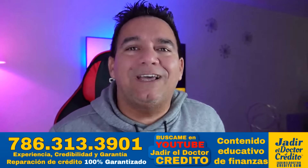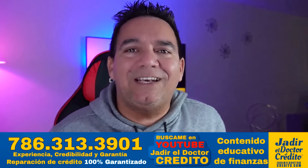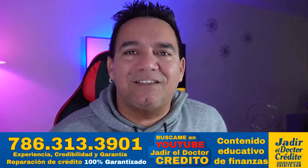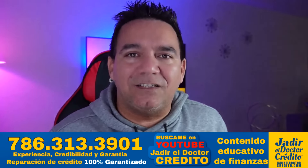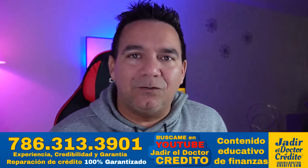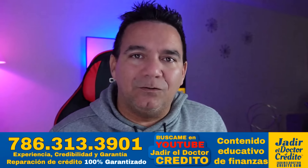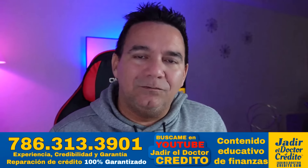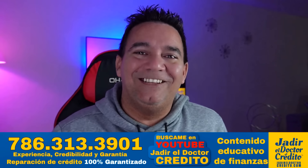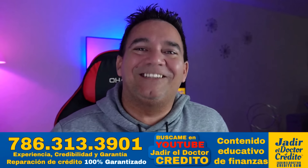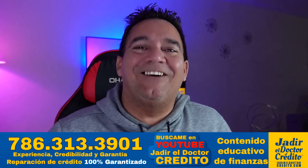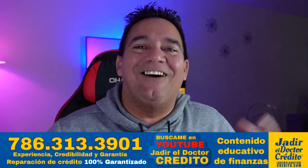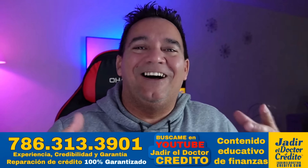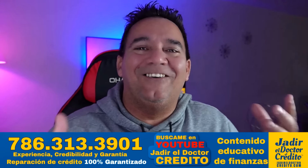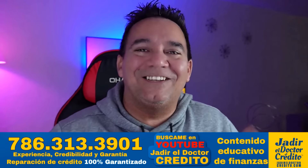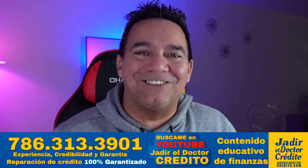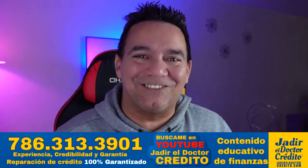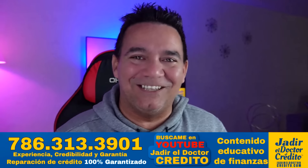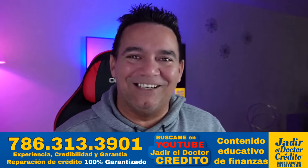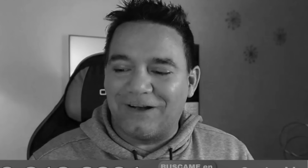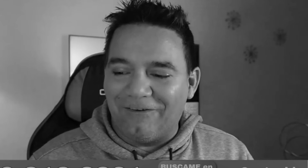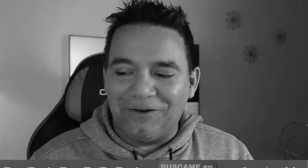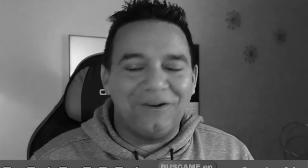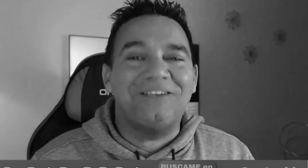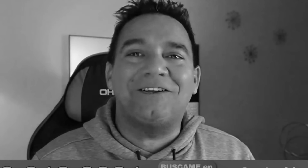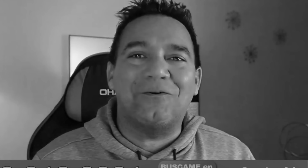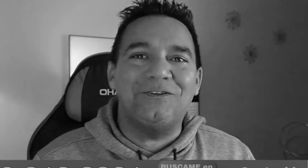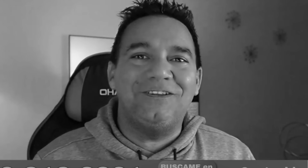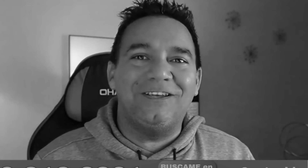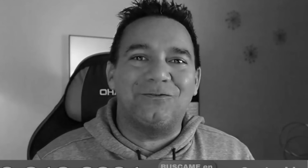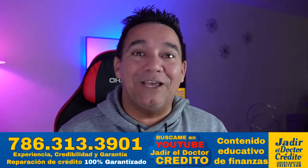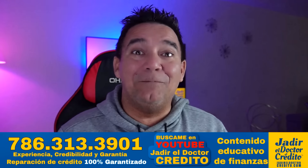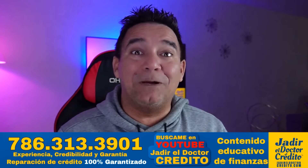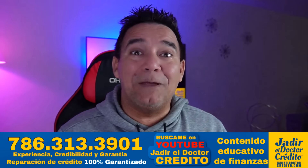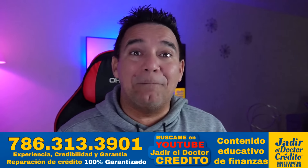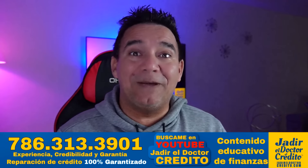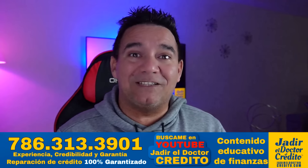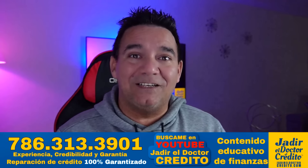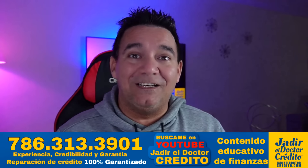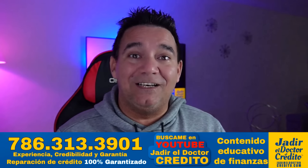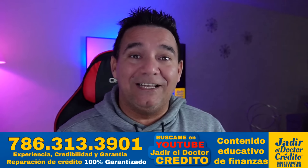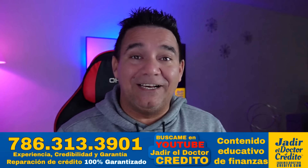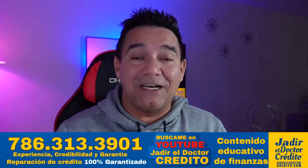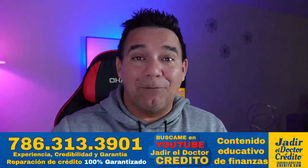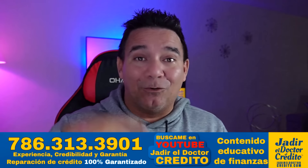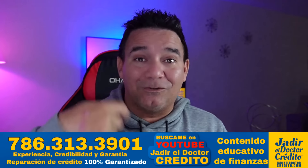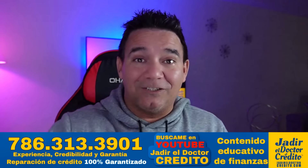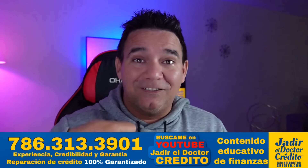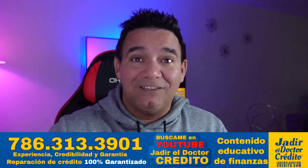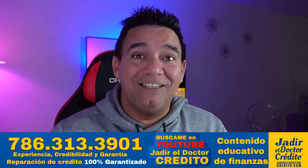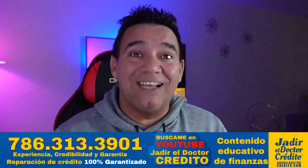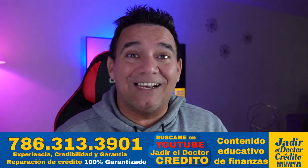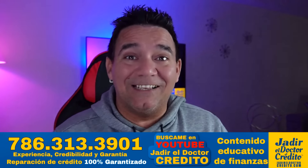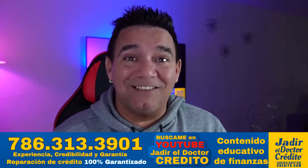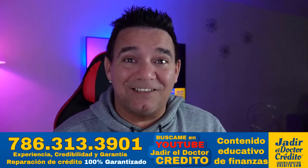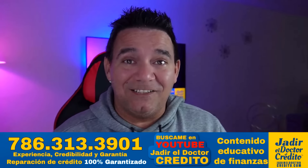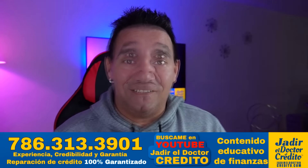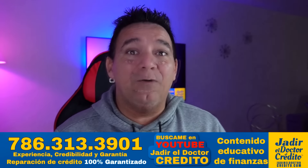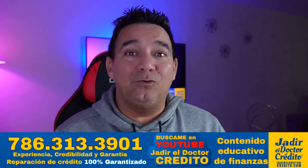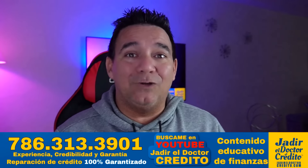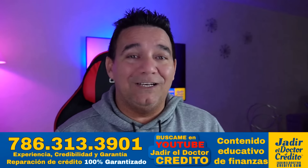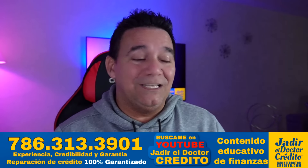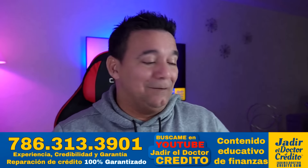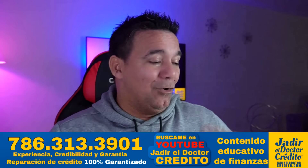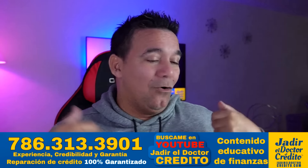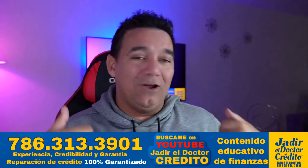su ejército de trabajadores sociales. Caballero, nadie se recuerda de eso. El primer mes, el reporte de ganancia